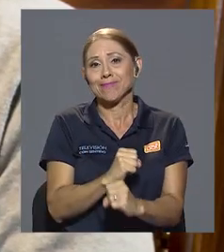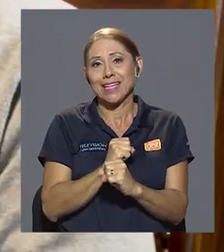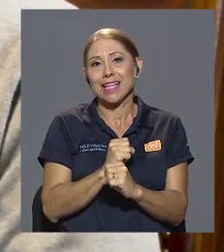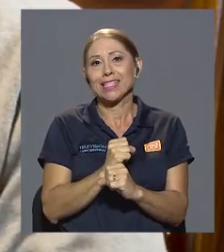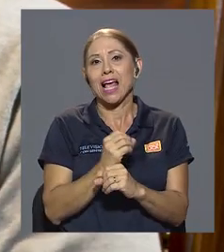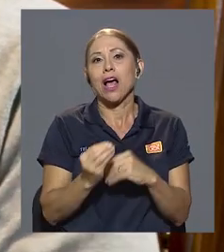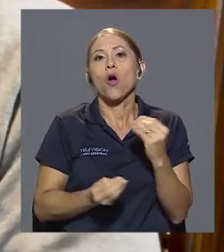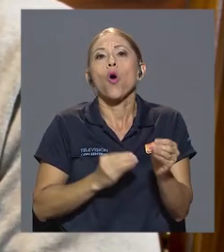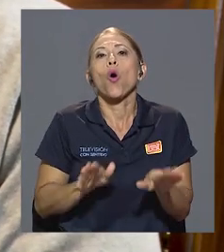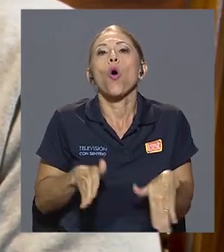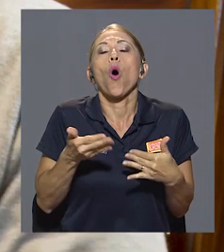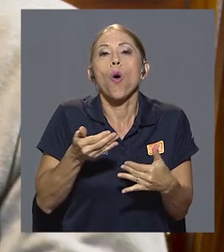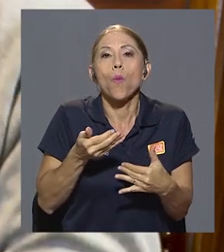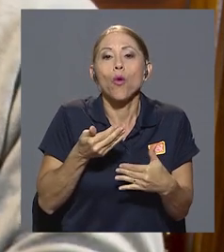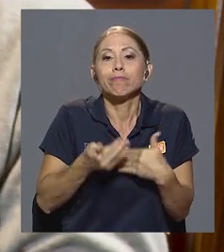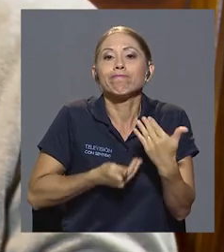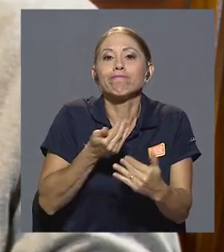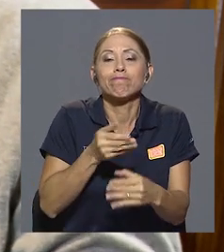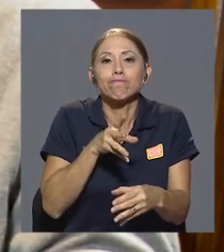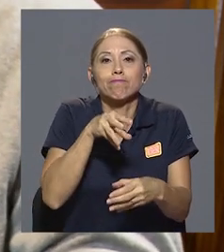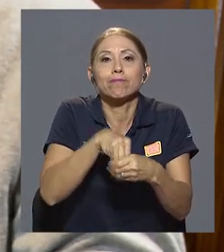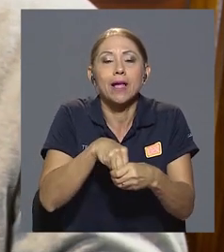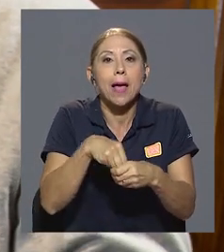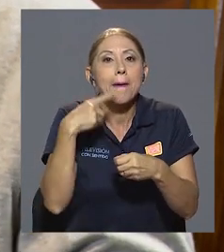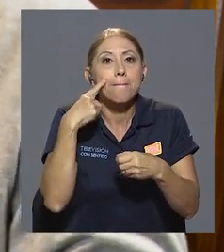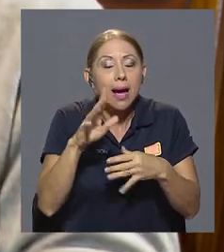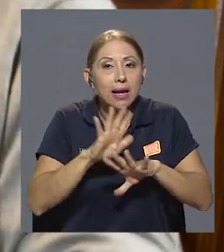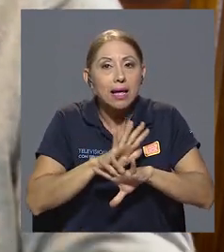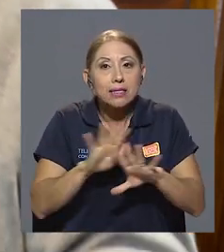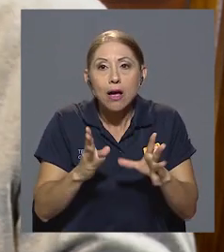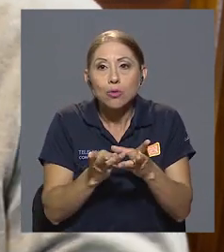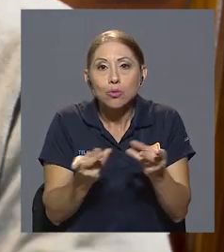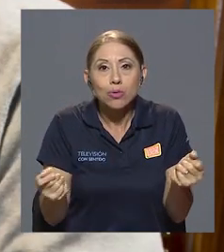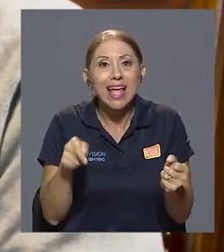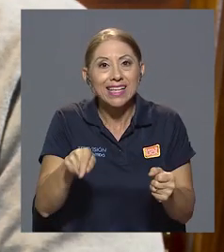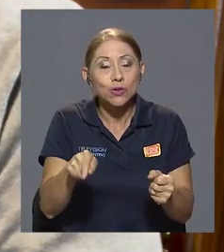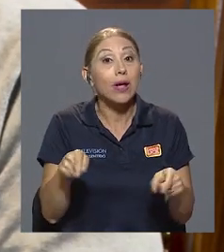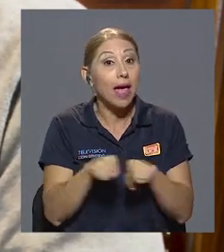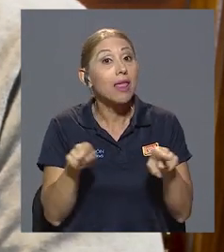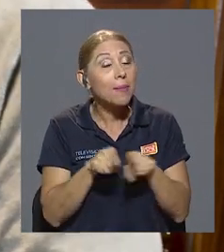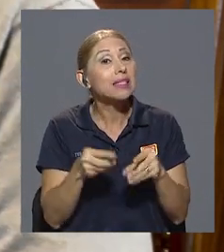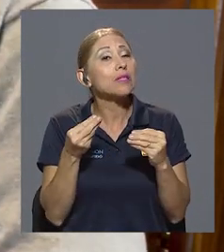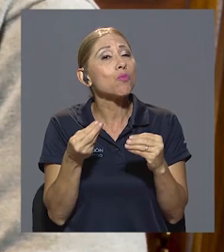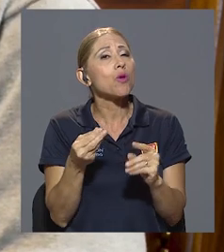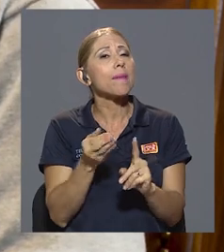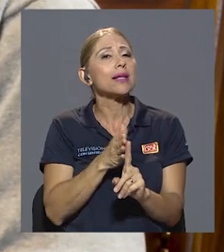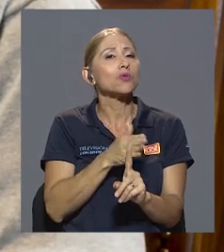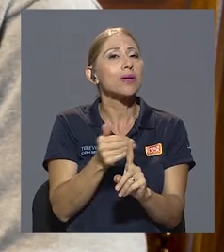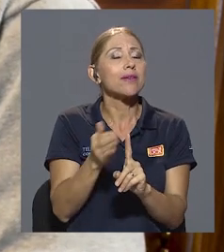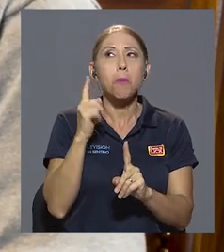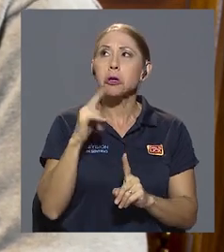de cómo intervenir para desmontar este este andamiaje que además es muy persuasivo porque da seguridad